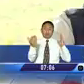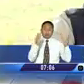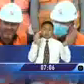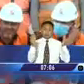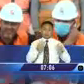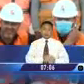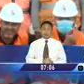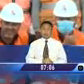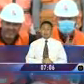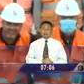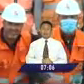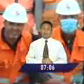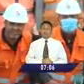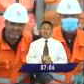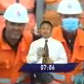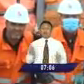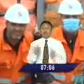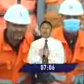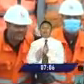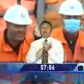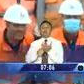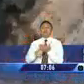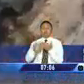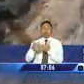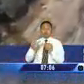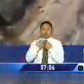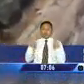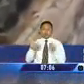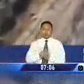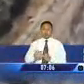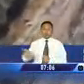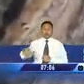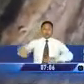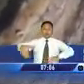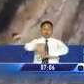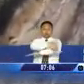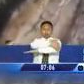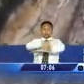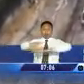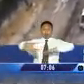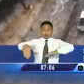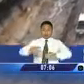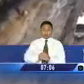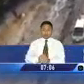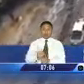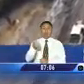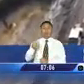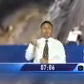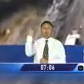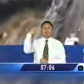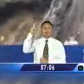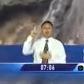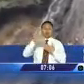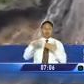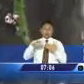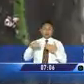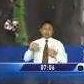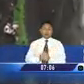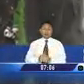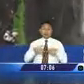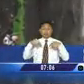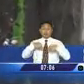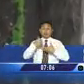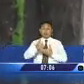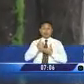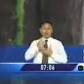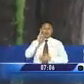activados. Con el ministro de Obras Públicas escuchó los avances de la vía El Ángel Giovanni Calles, cuya inversión es de 10 millones de dólares, siendo un corredor con